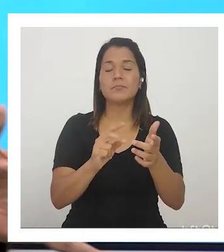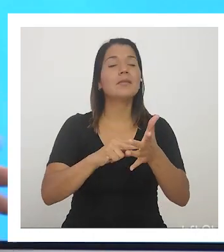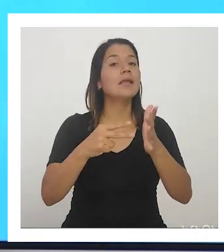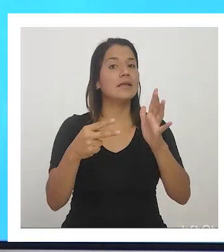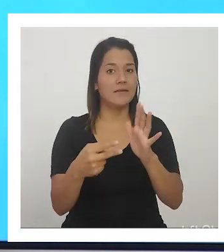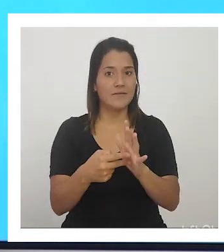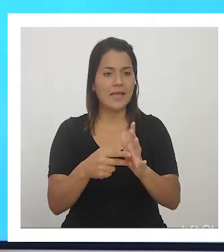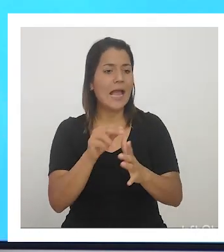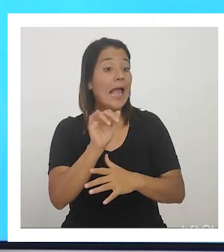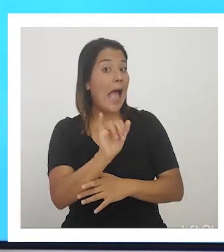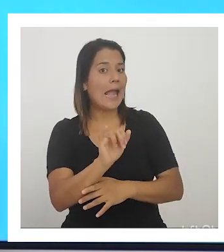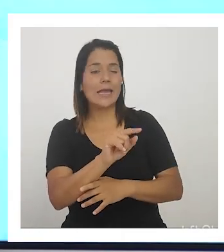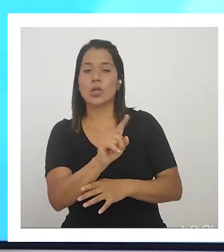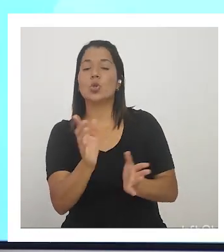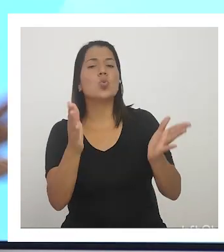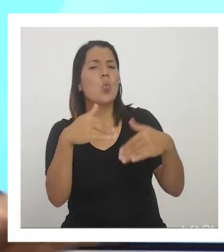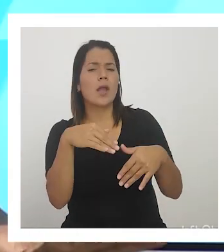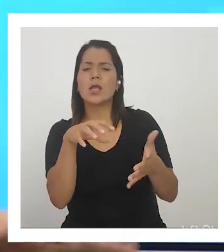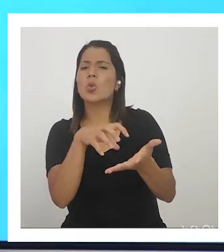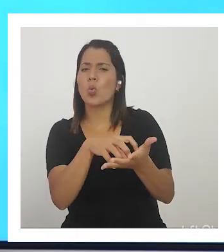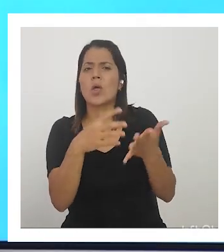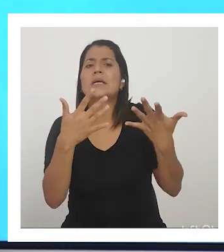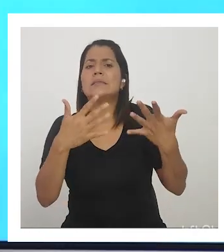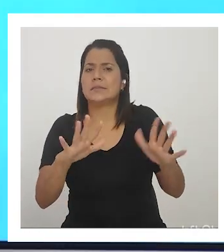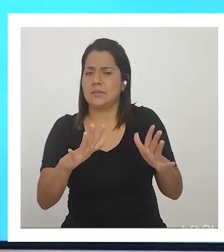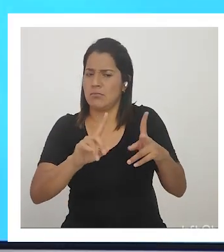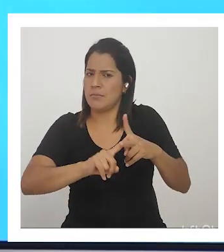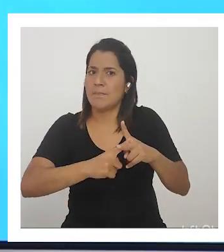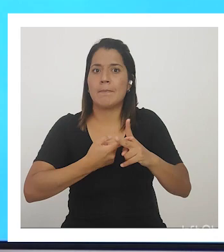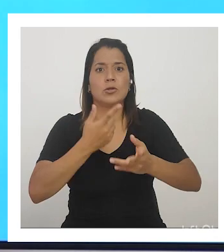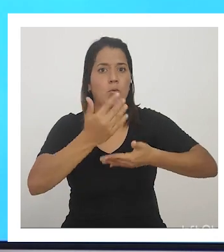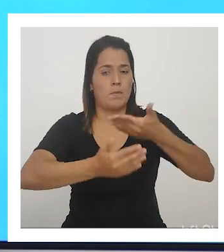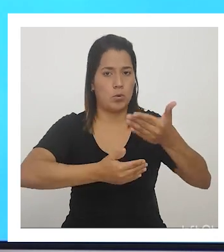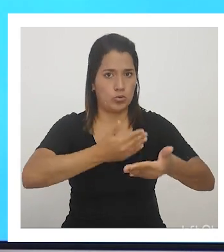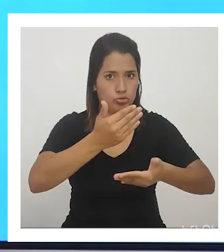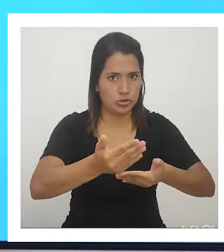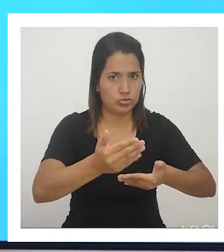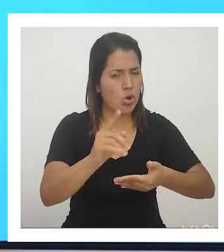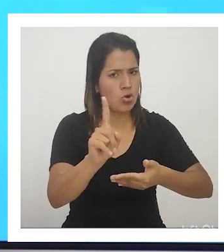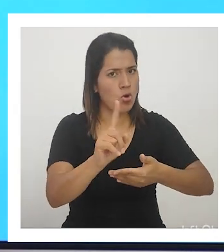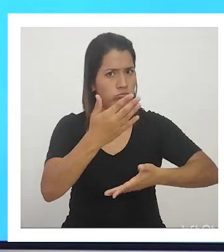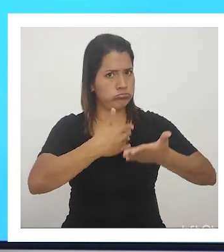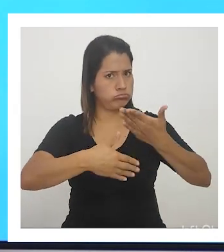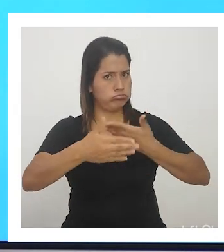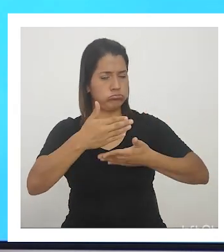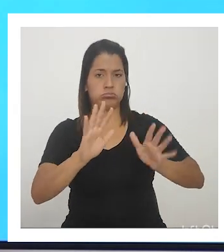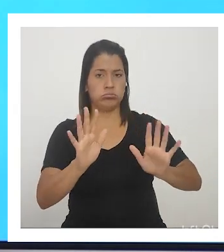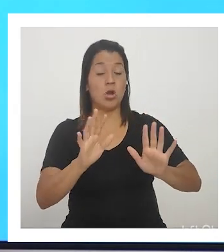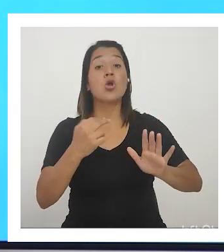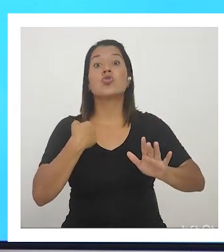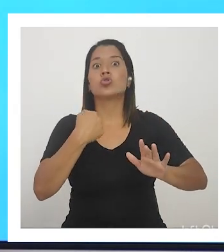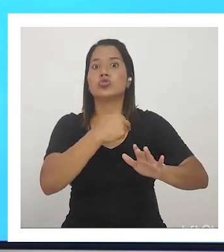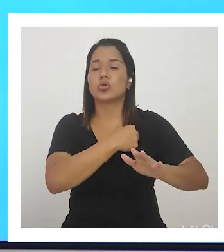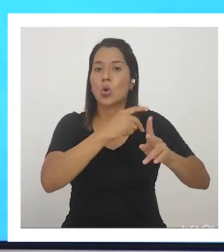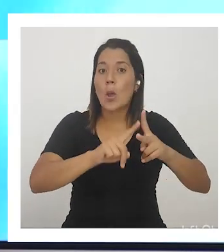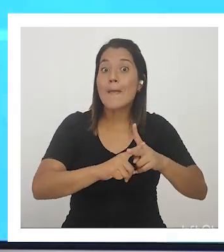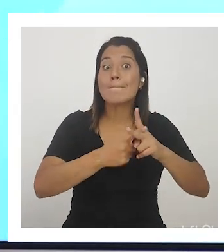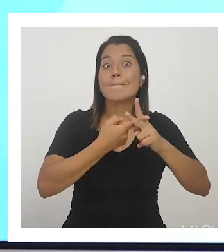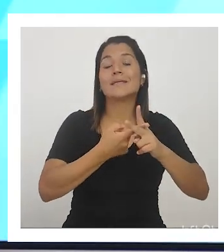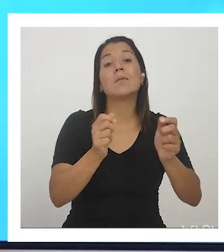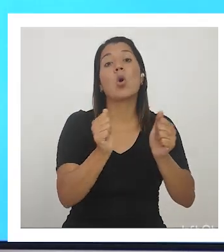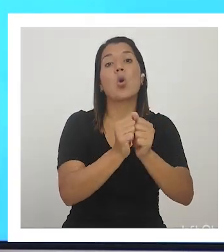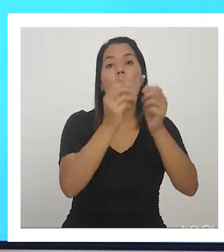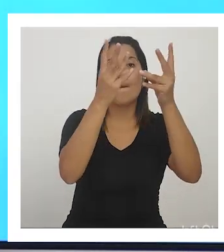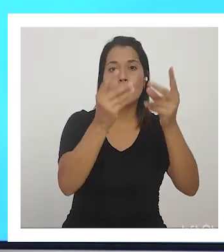duda, ya eso es un proceso irreversible y es un proceso que lo estaremos ya ejecutando en el presupuesto